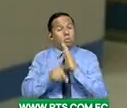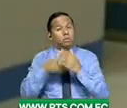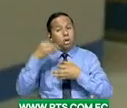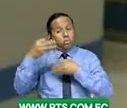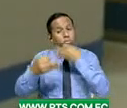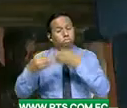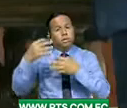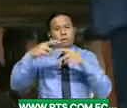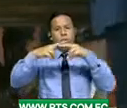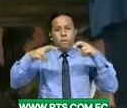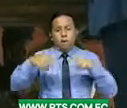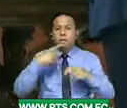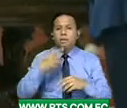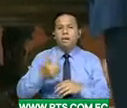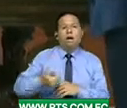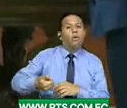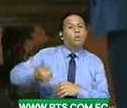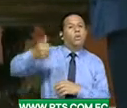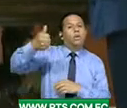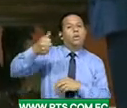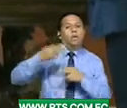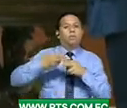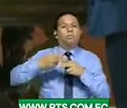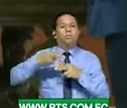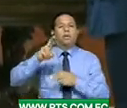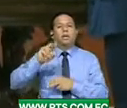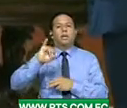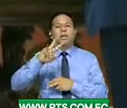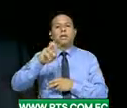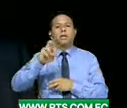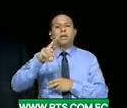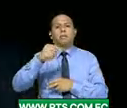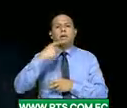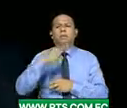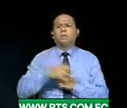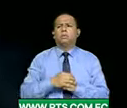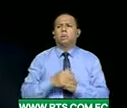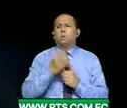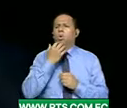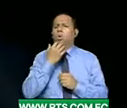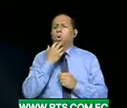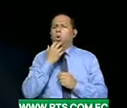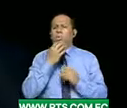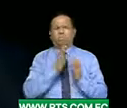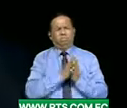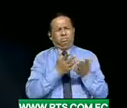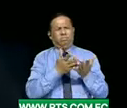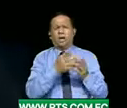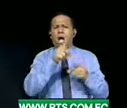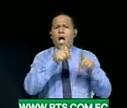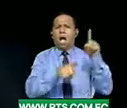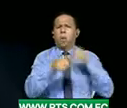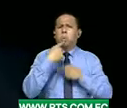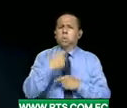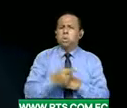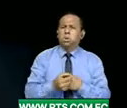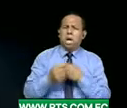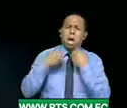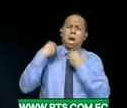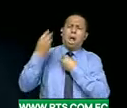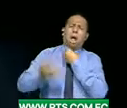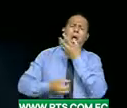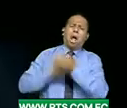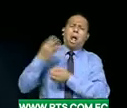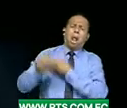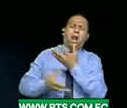que el magistrado Luis Rivera dictó la validez sobre lo actuado hasta el momento. Deja de lado muchas de las alegaciones que nosotros hemos presentado. En